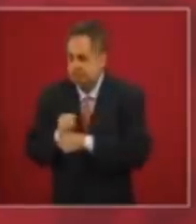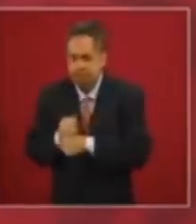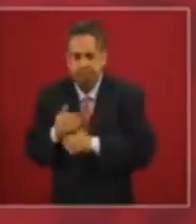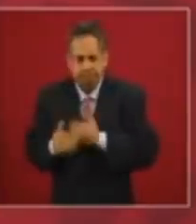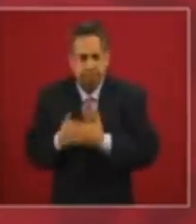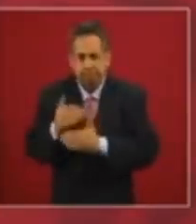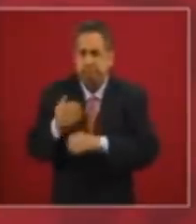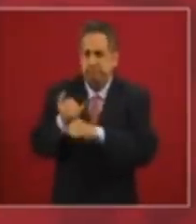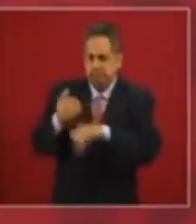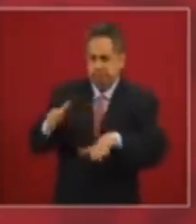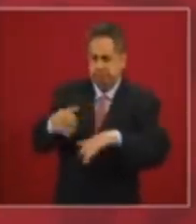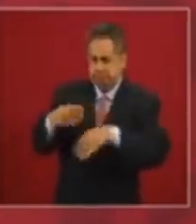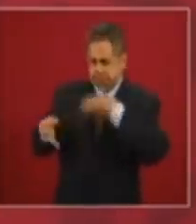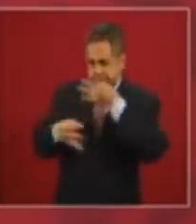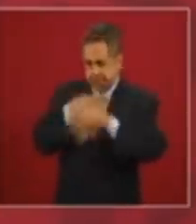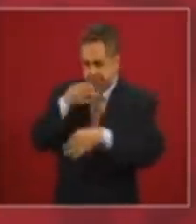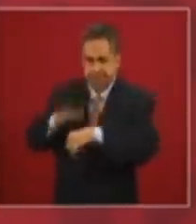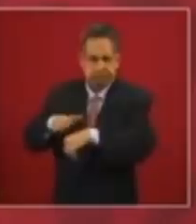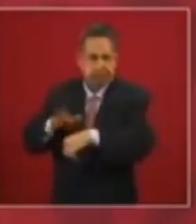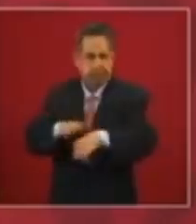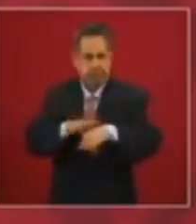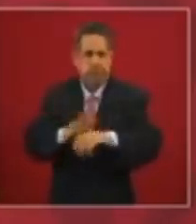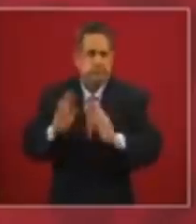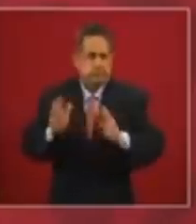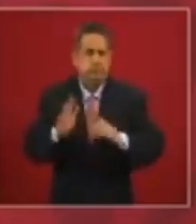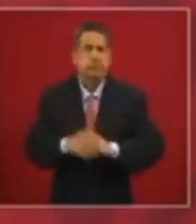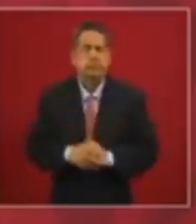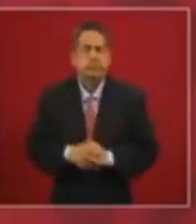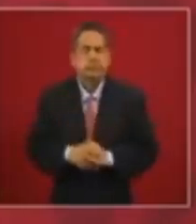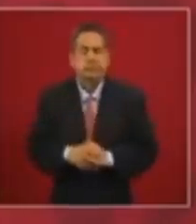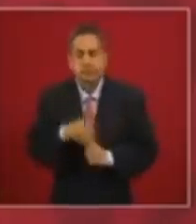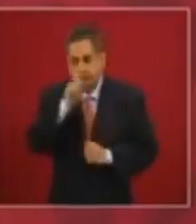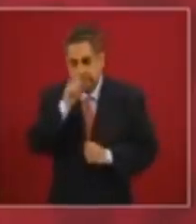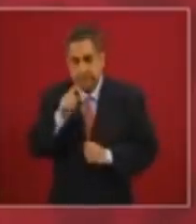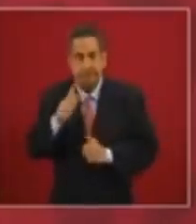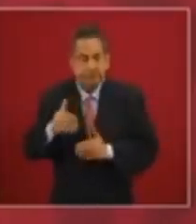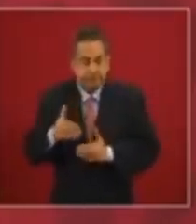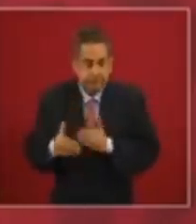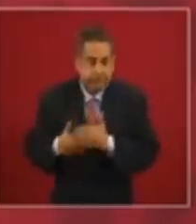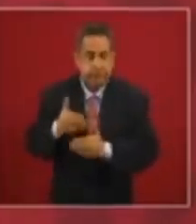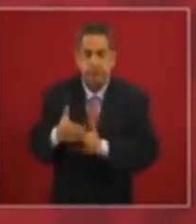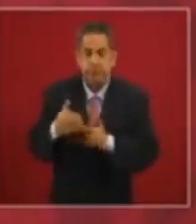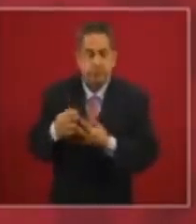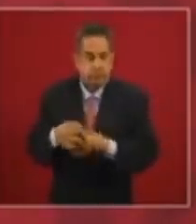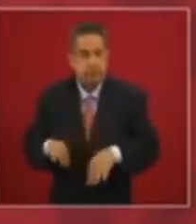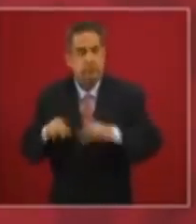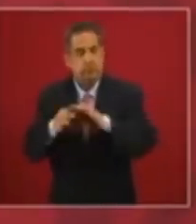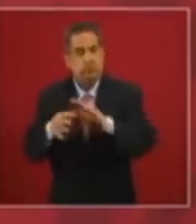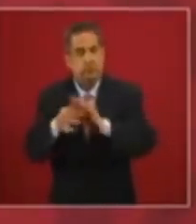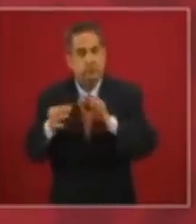investigación. Desde luego hay avances importantes.